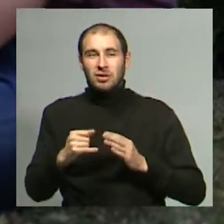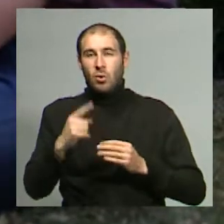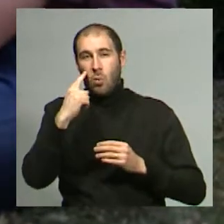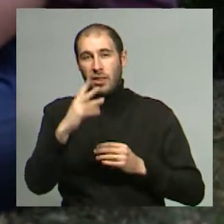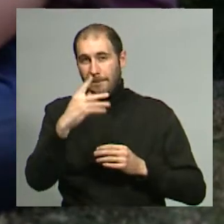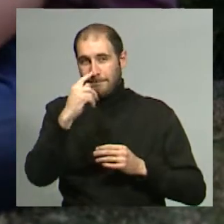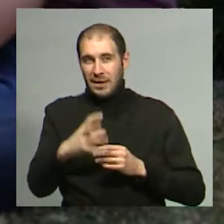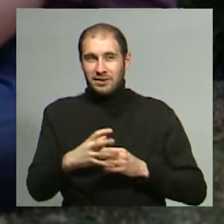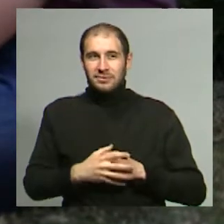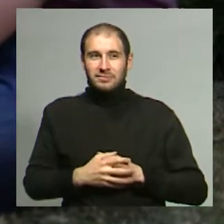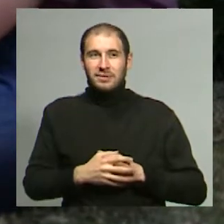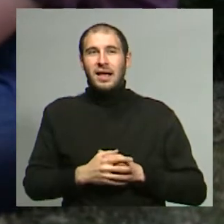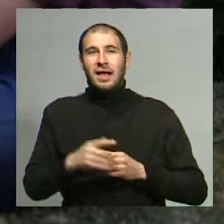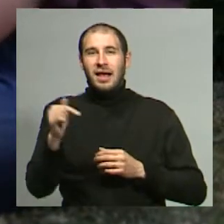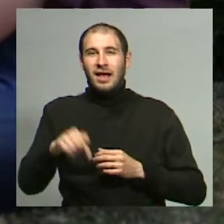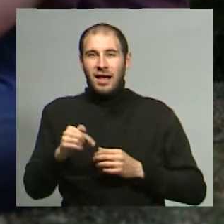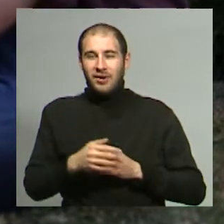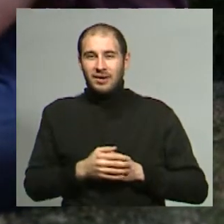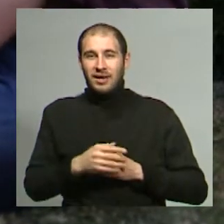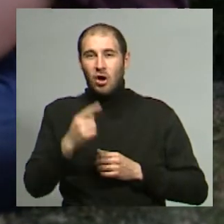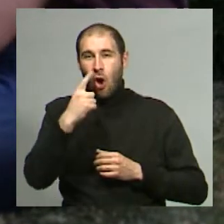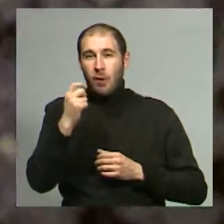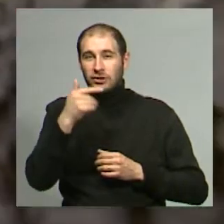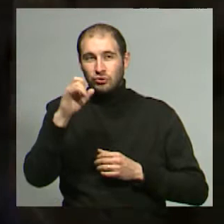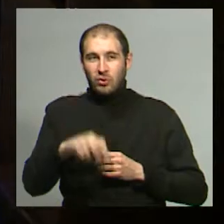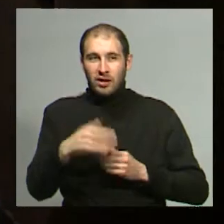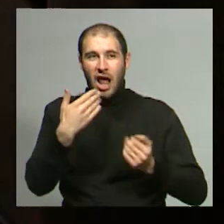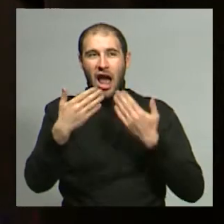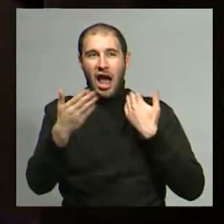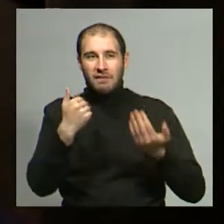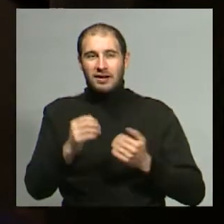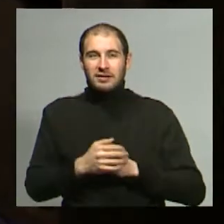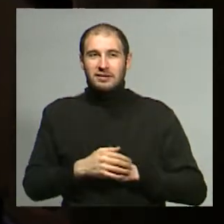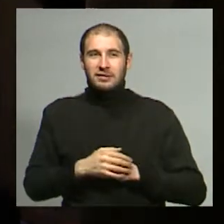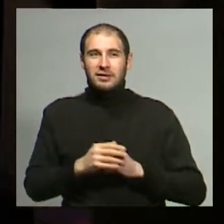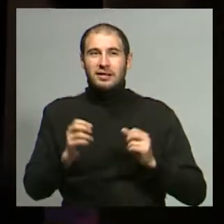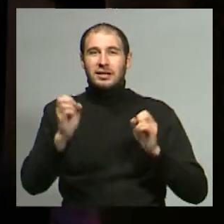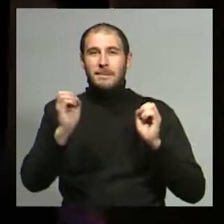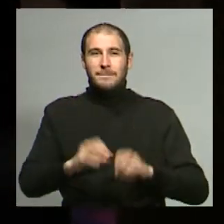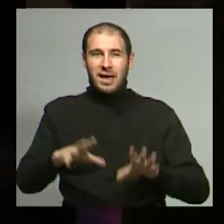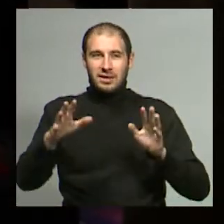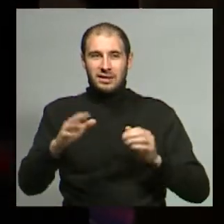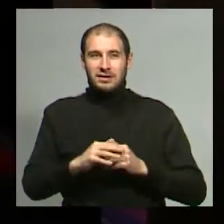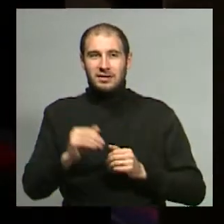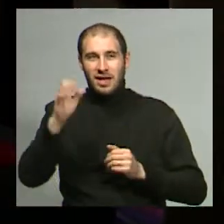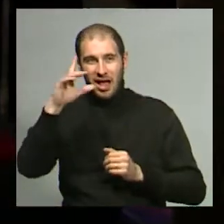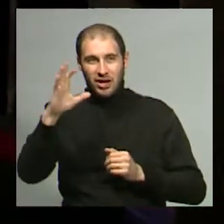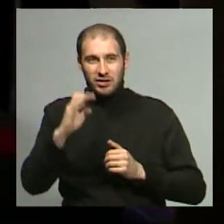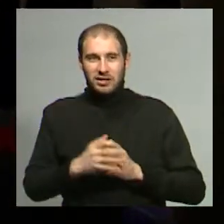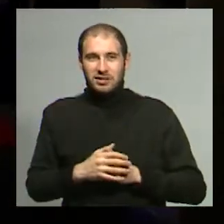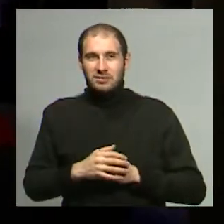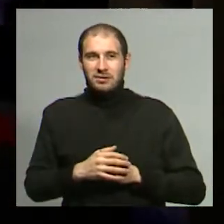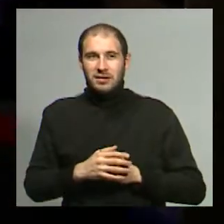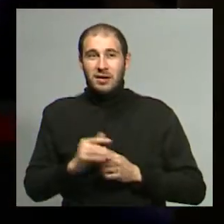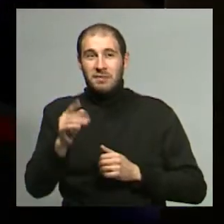Cuidado con el Perro. En esta ocasión, el Fito Suden va a estar hablando sobre magia. Y acordate, como te decía recién, que si